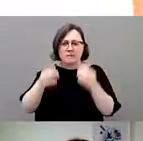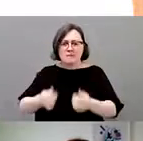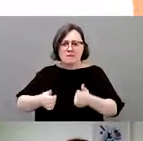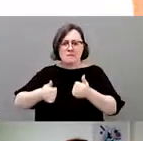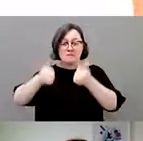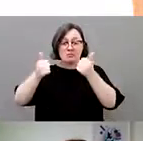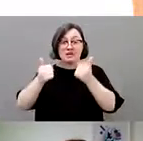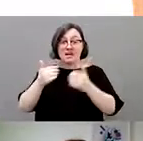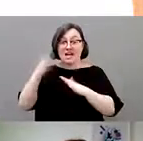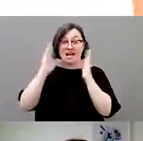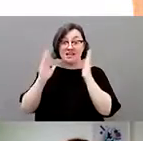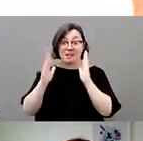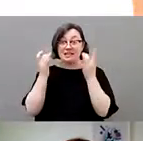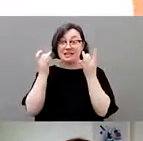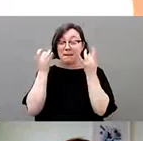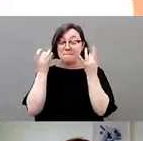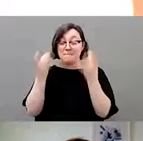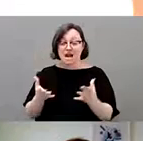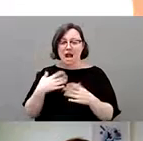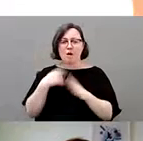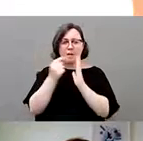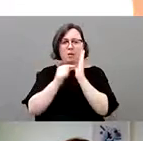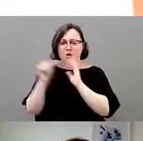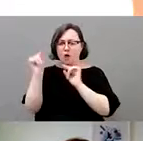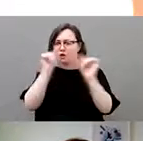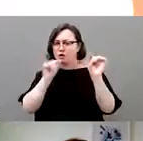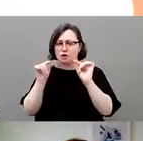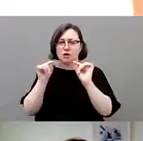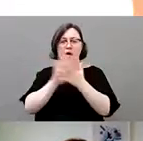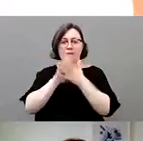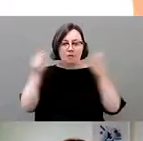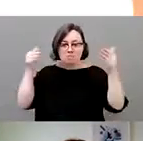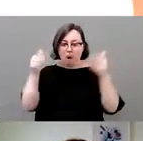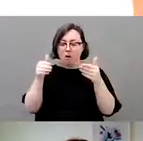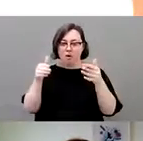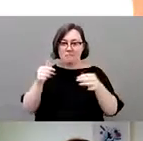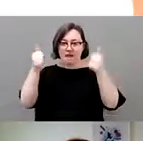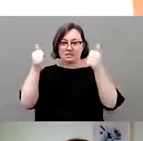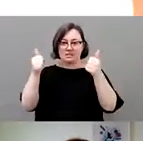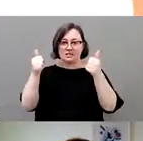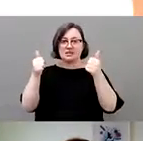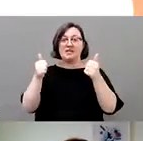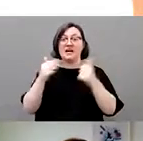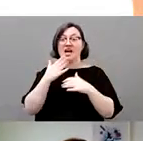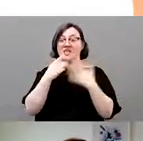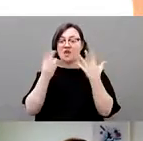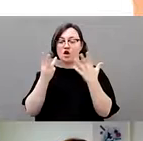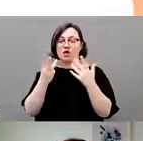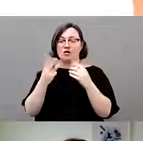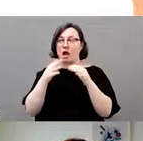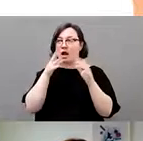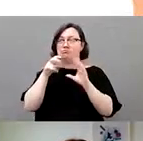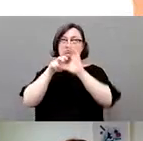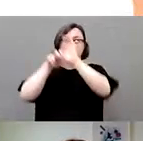más temprana, aunque no lo he puesto uno de los puntos, sí que era centrar un poco la atención, que aún así... teniendo 8 años es muy dispersa